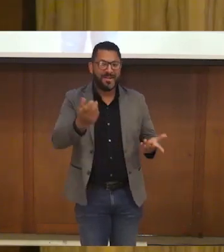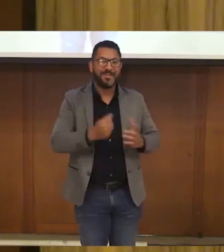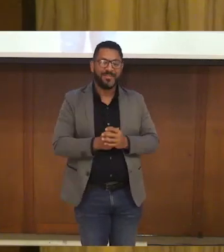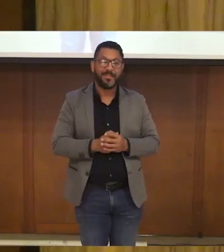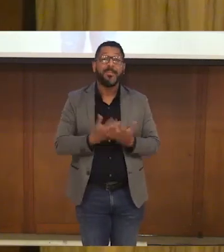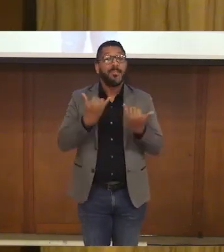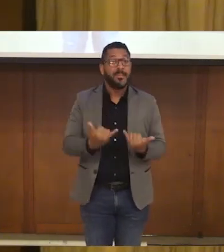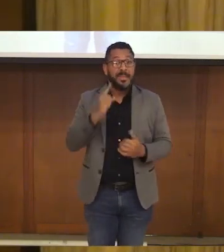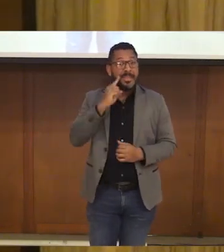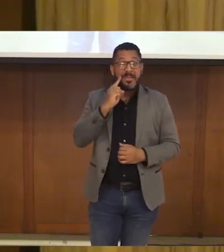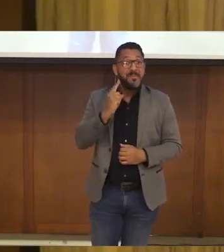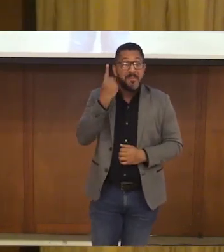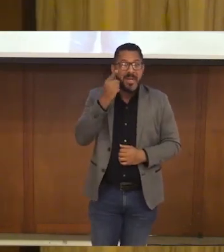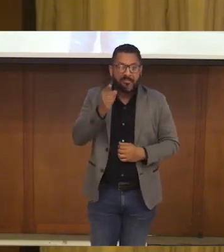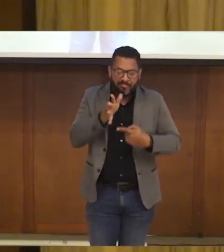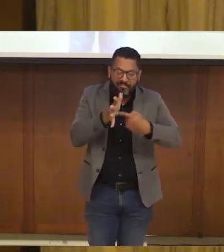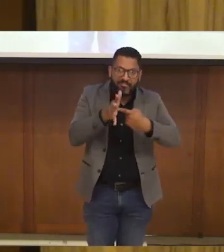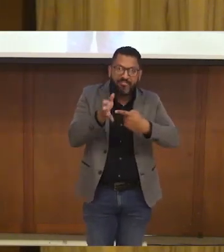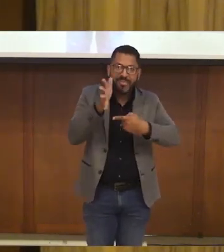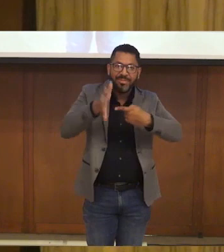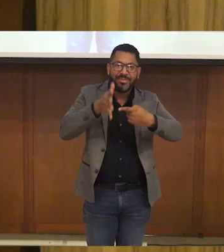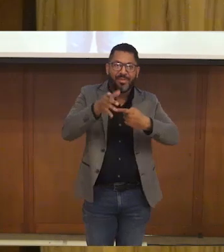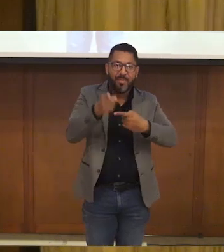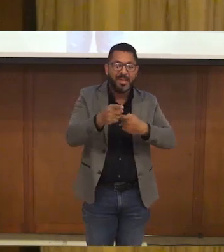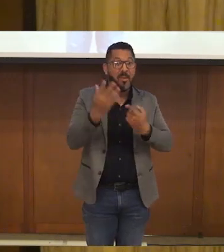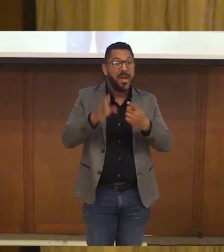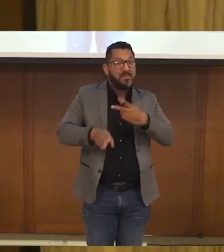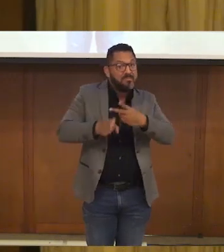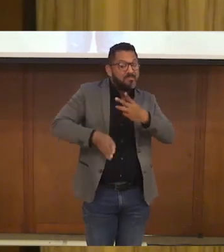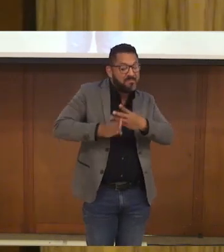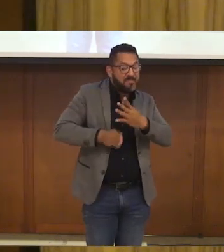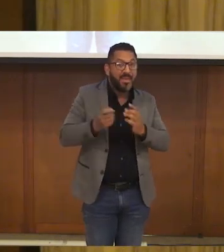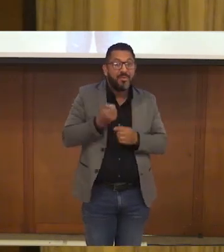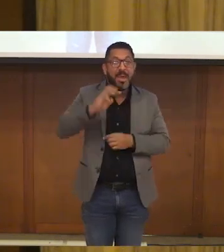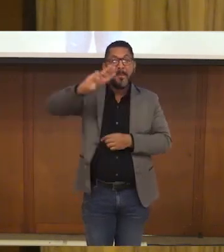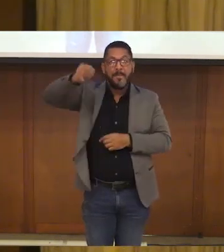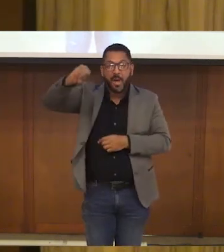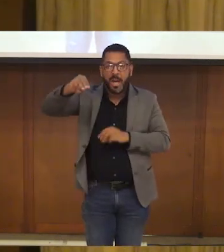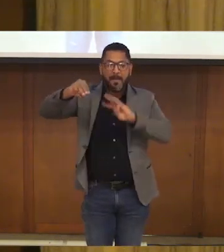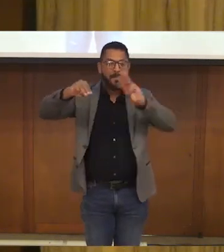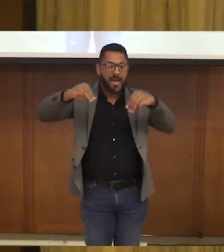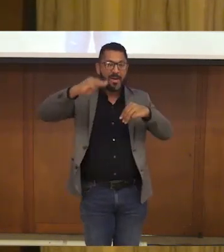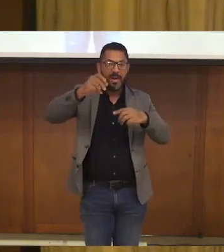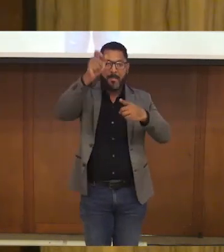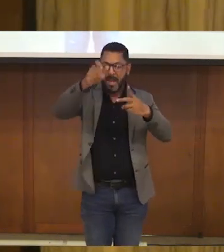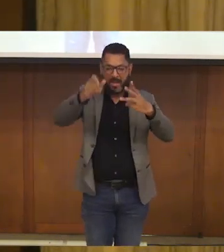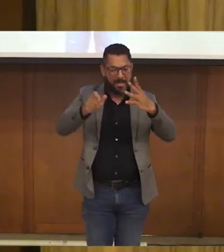Esta es la primer capítulo. Esperamos que puedan seguir viendo miércoles a miércoles cada uno de